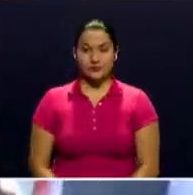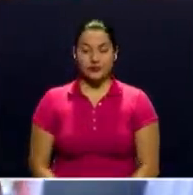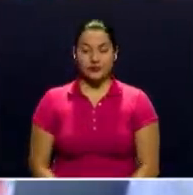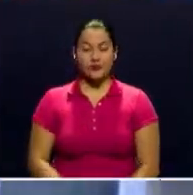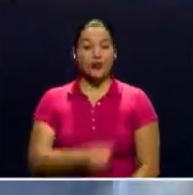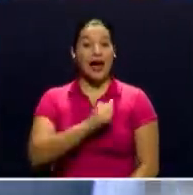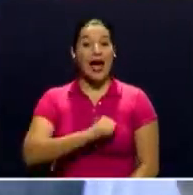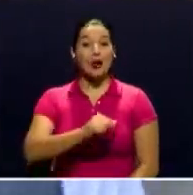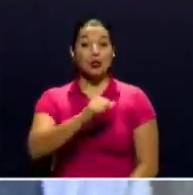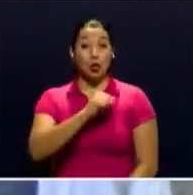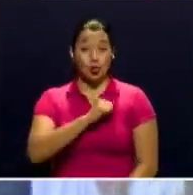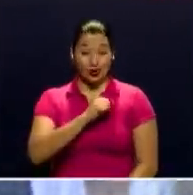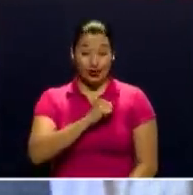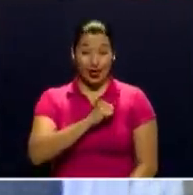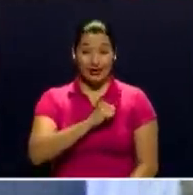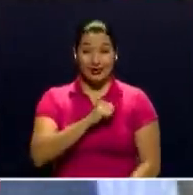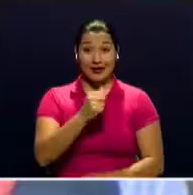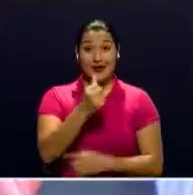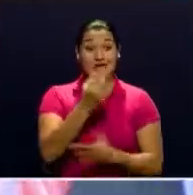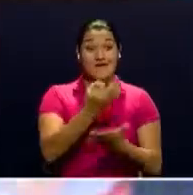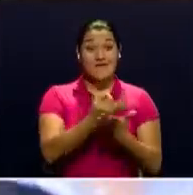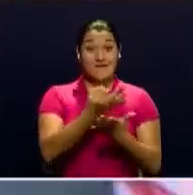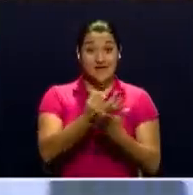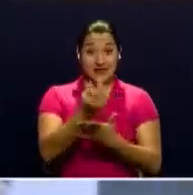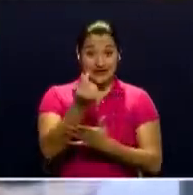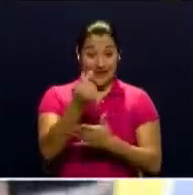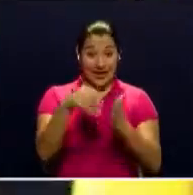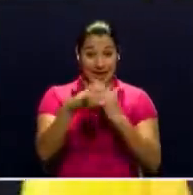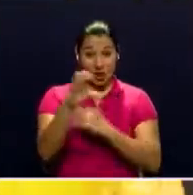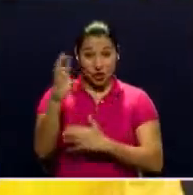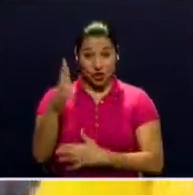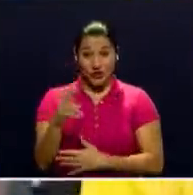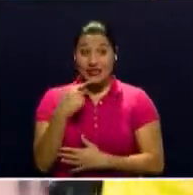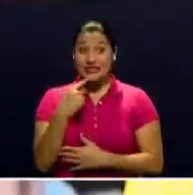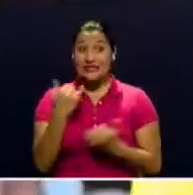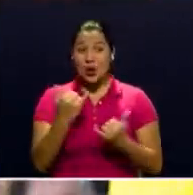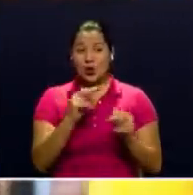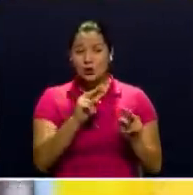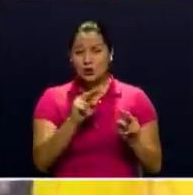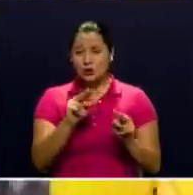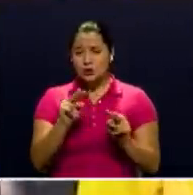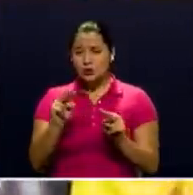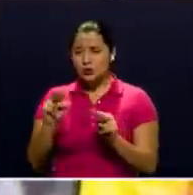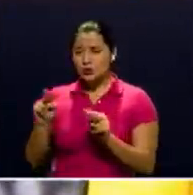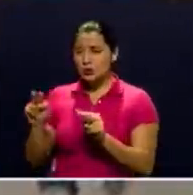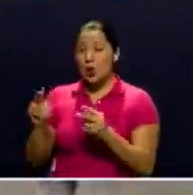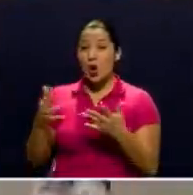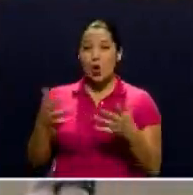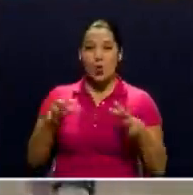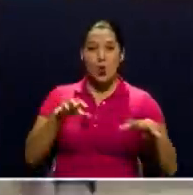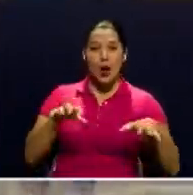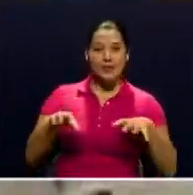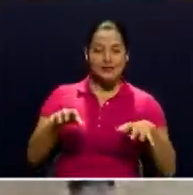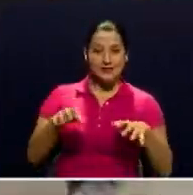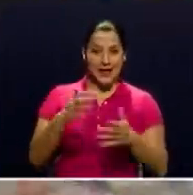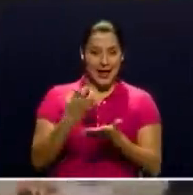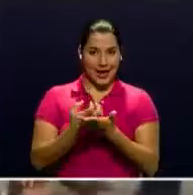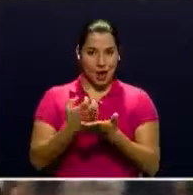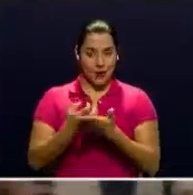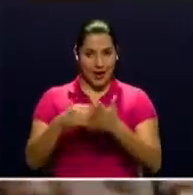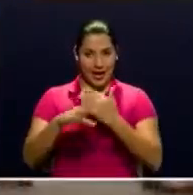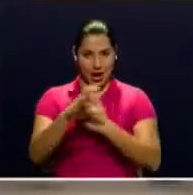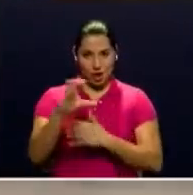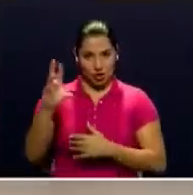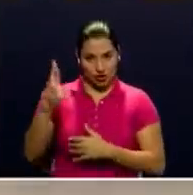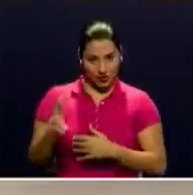Las autoridades monetarias y financieras de nuestro país anunciaron que están monitoreando estrechamente la situación en la economía nacional y